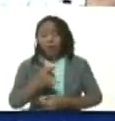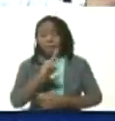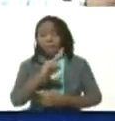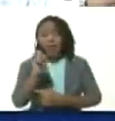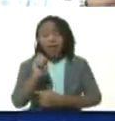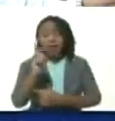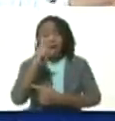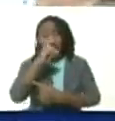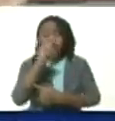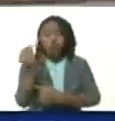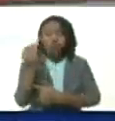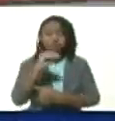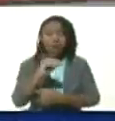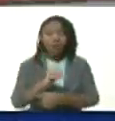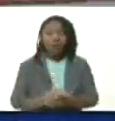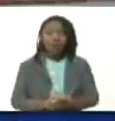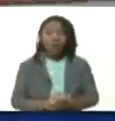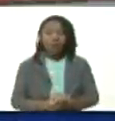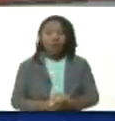años más.